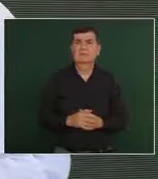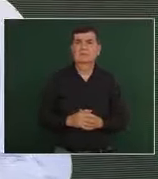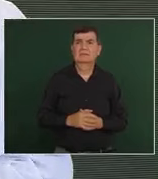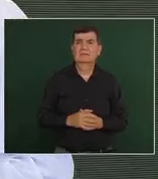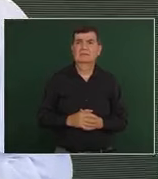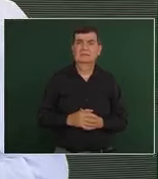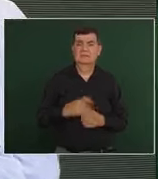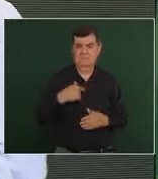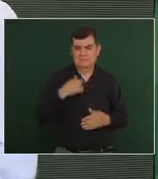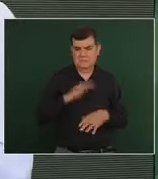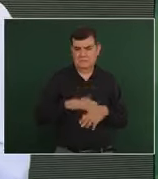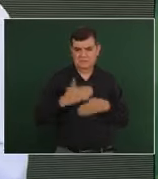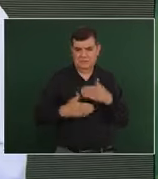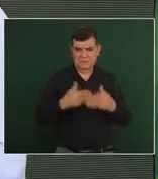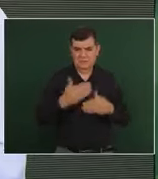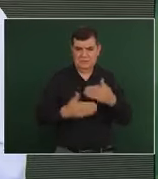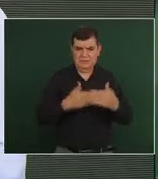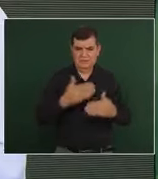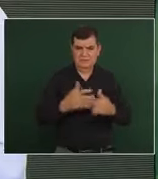que se avance,